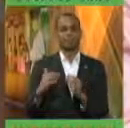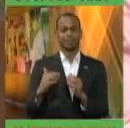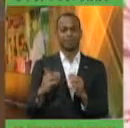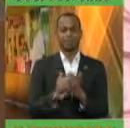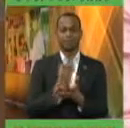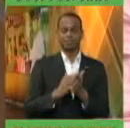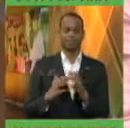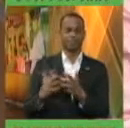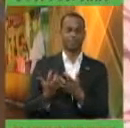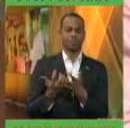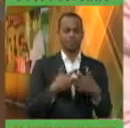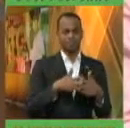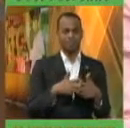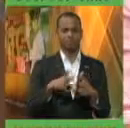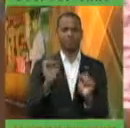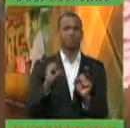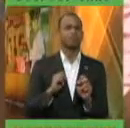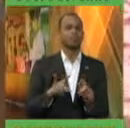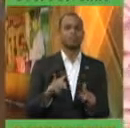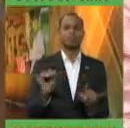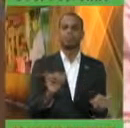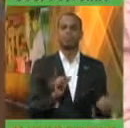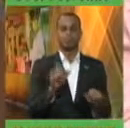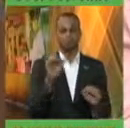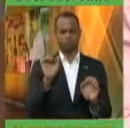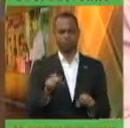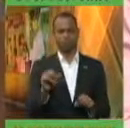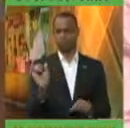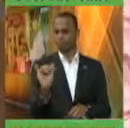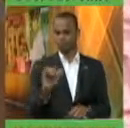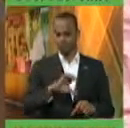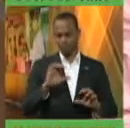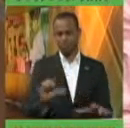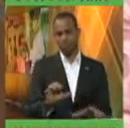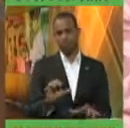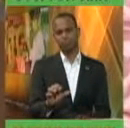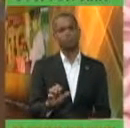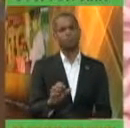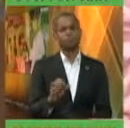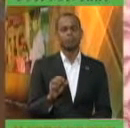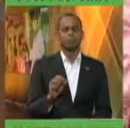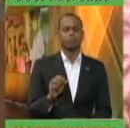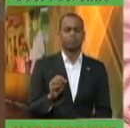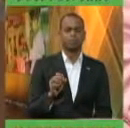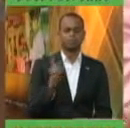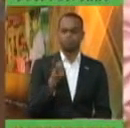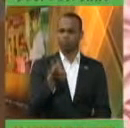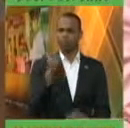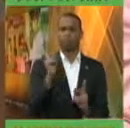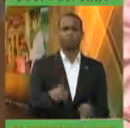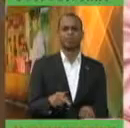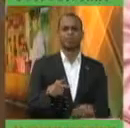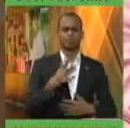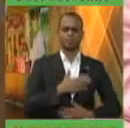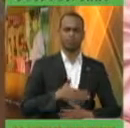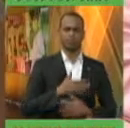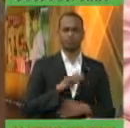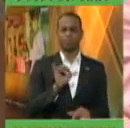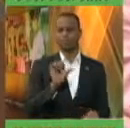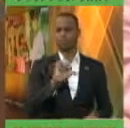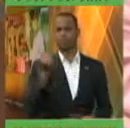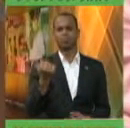derecho de igualdad oportunidad tengan el mismo privilegio entonces qué es lo que impide que una persona disfrute como los